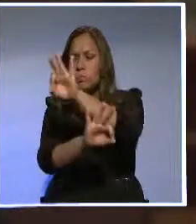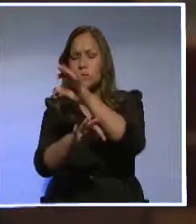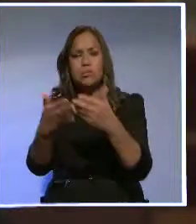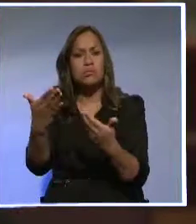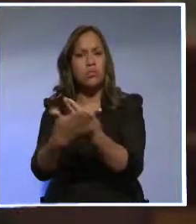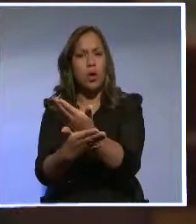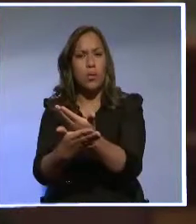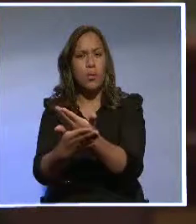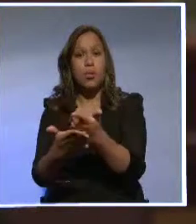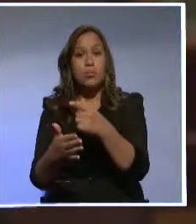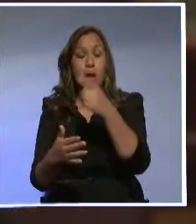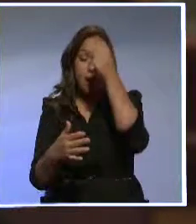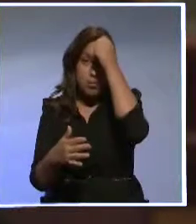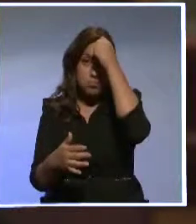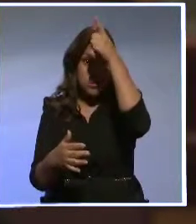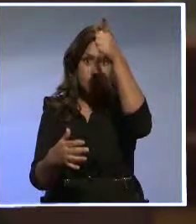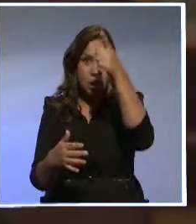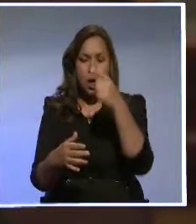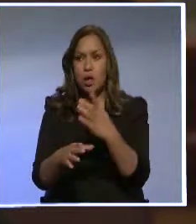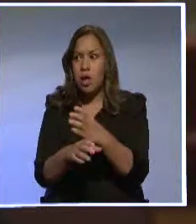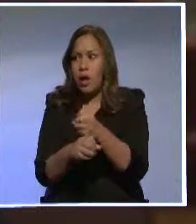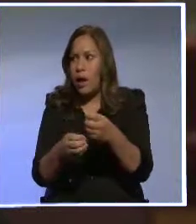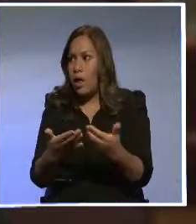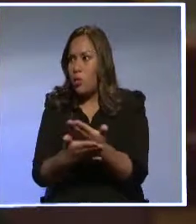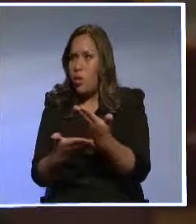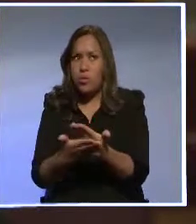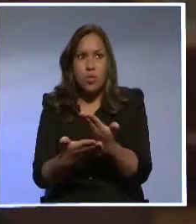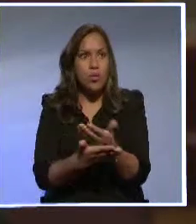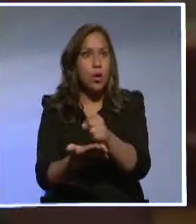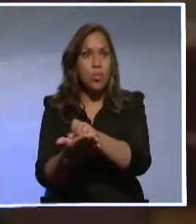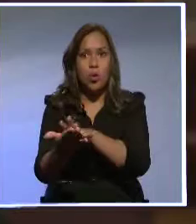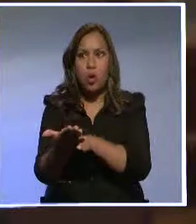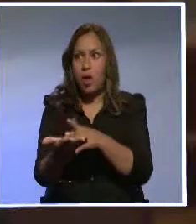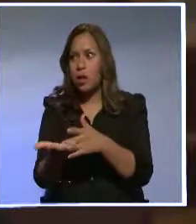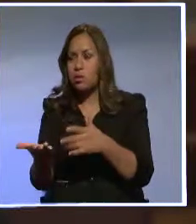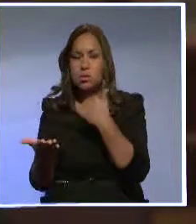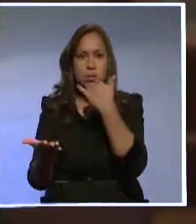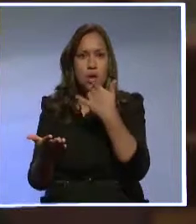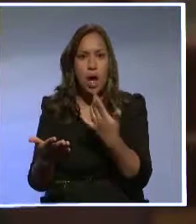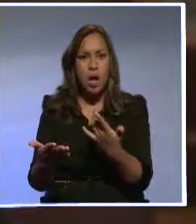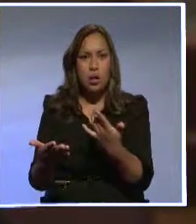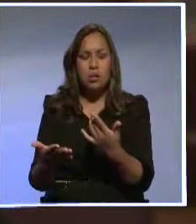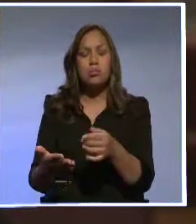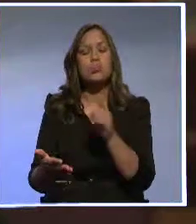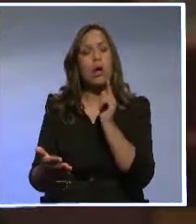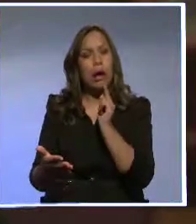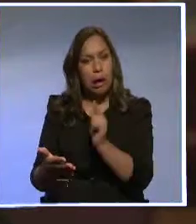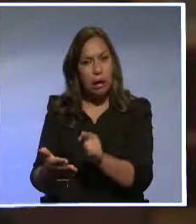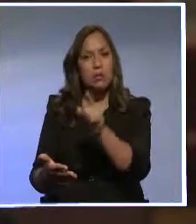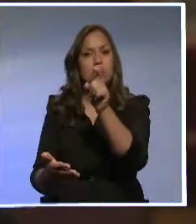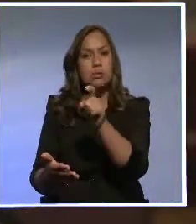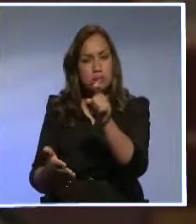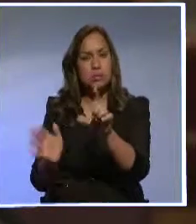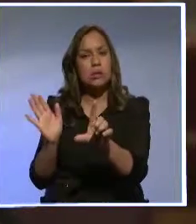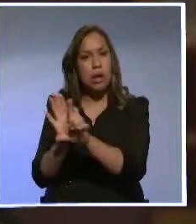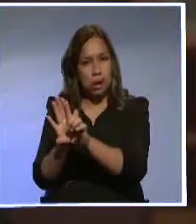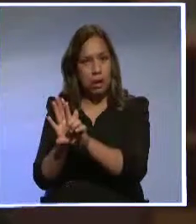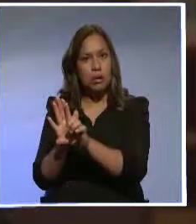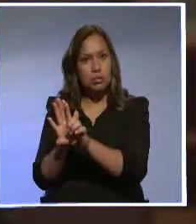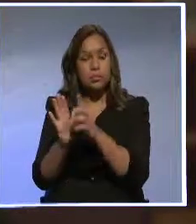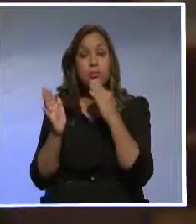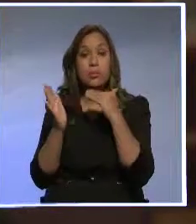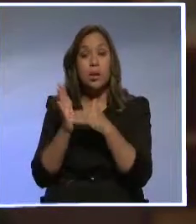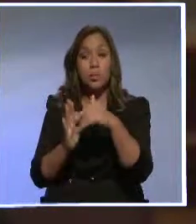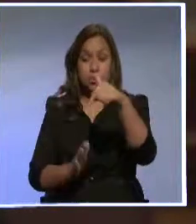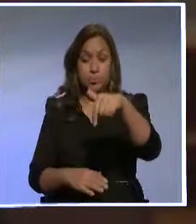en el ecuador podría decirse sin ningún conflicto sin ningún obstáculo el hecho de que no se produzcan por